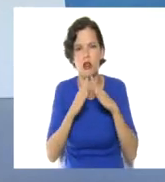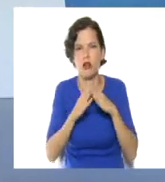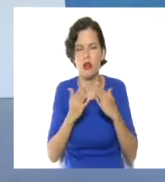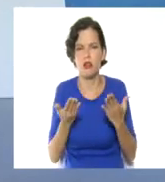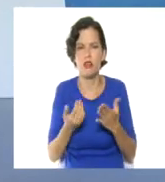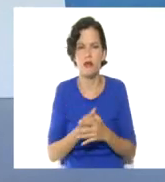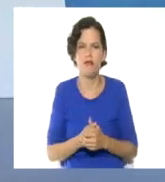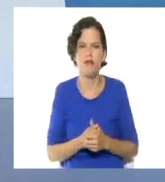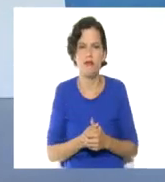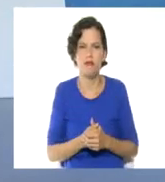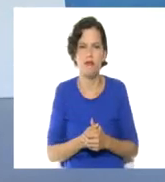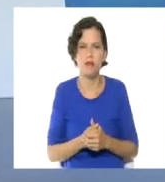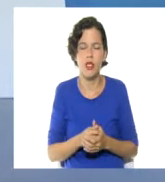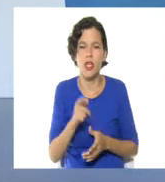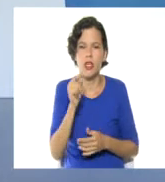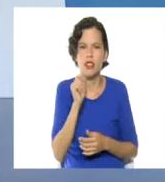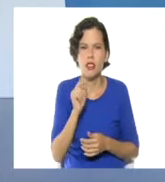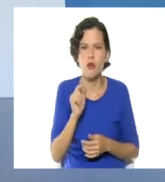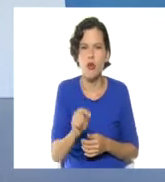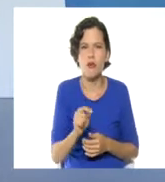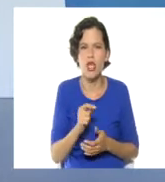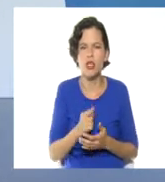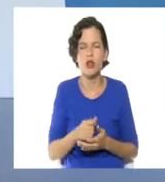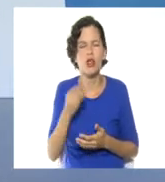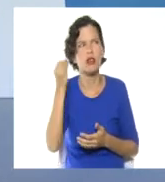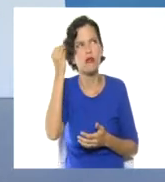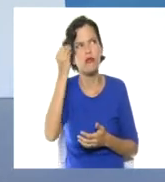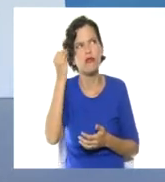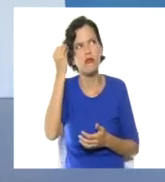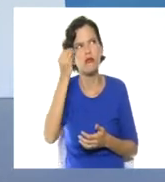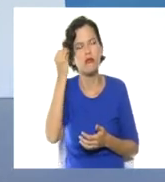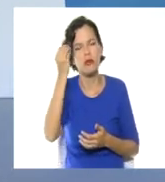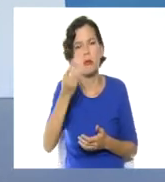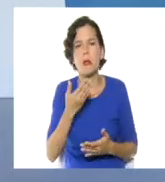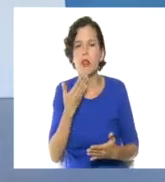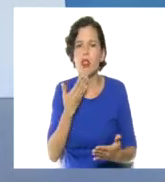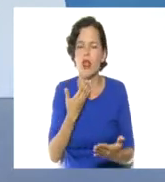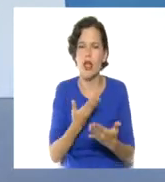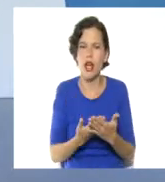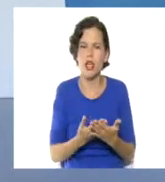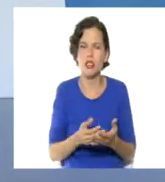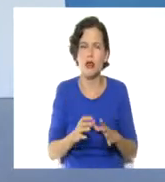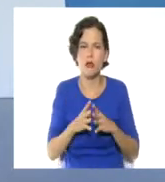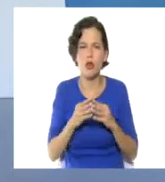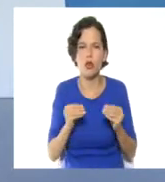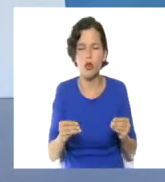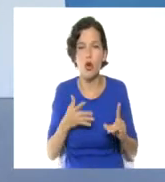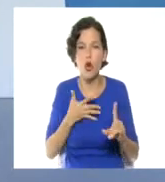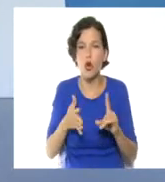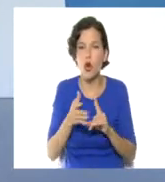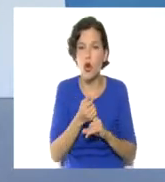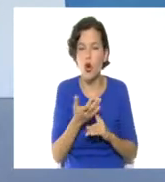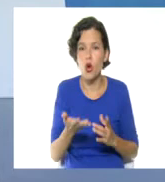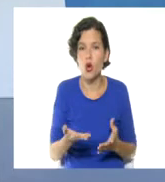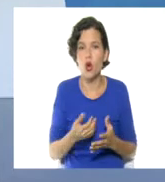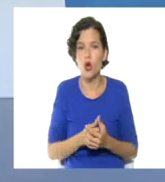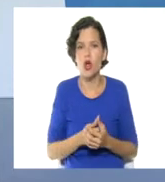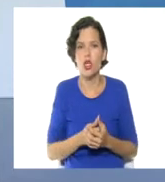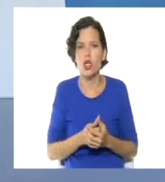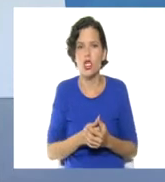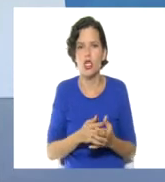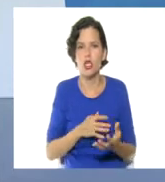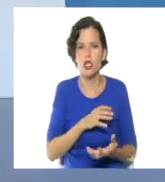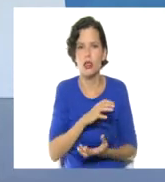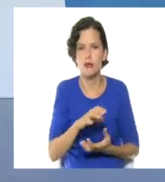supuesto que sí, Jenny. Ese momento de reflexionar y agradecer por todos los logros y también las circunstancias que nos